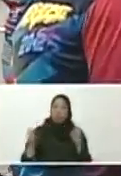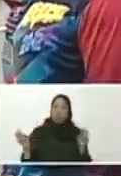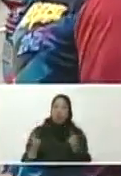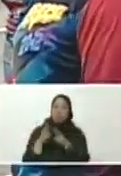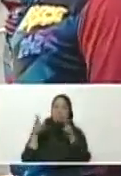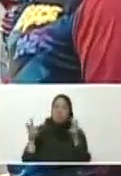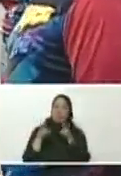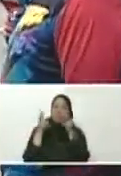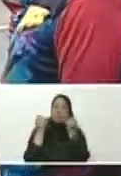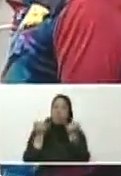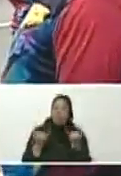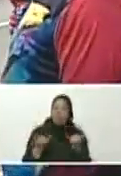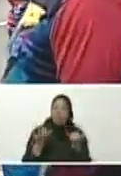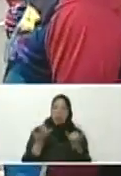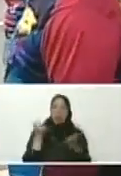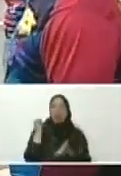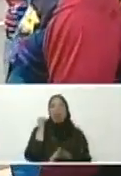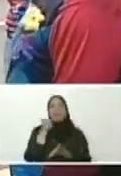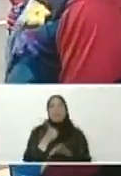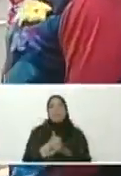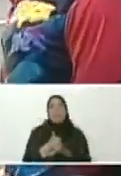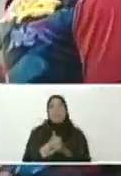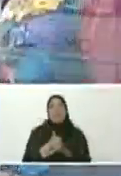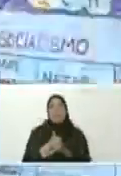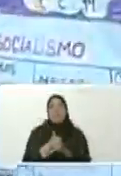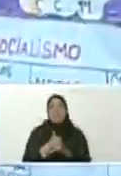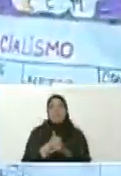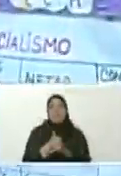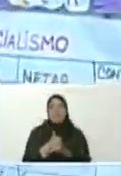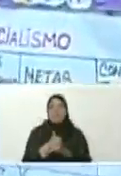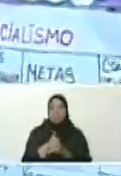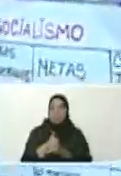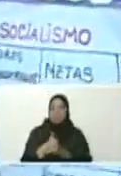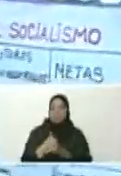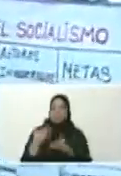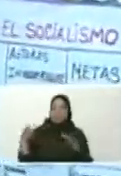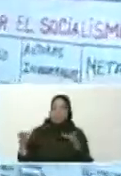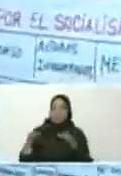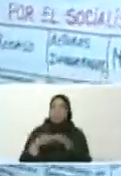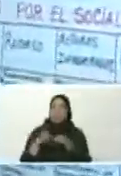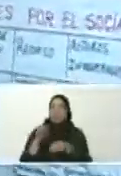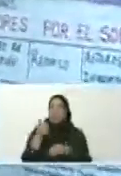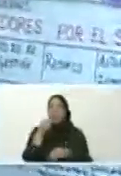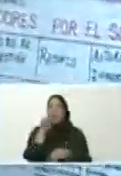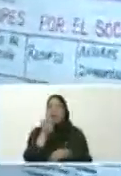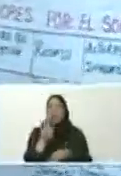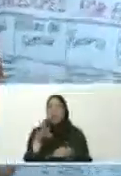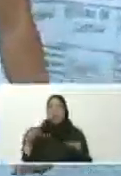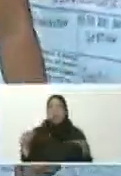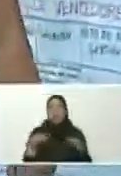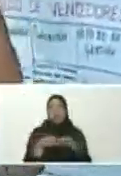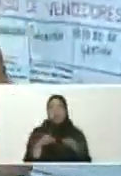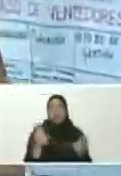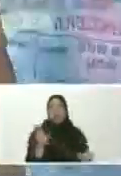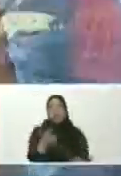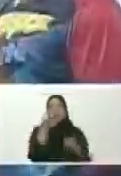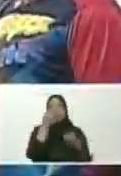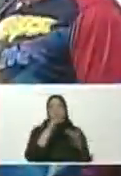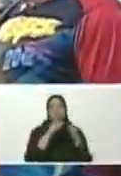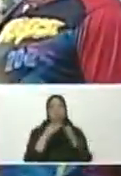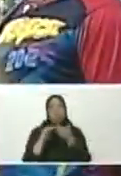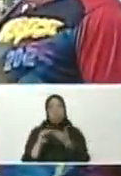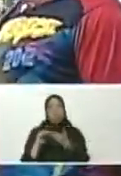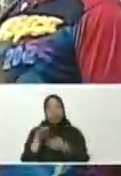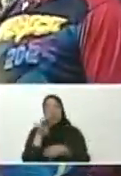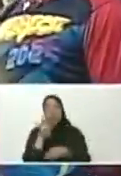señor presidente. Amén. Ahora, ustedes agrupan 14 consejos comunales. Sí, señor presidente. Correcto. Son